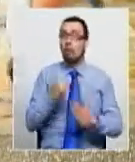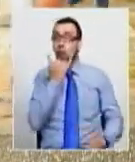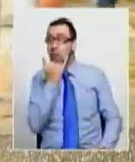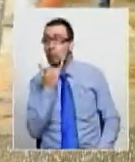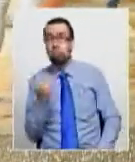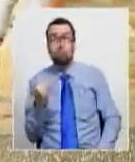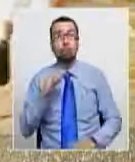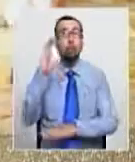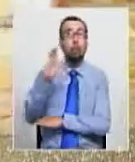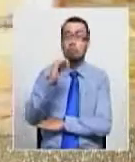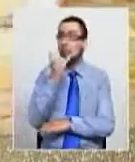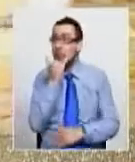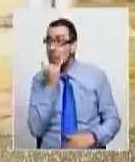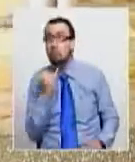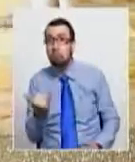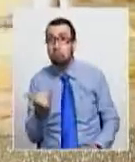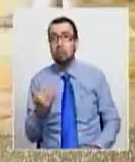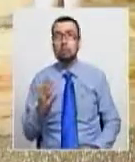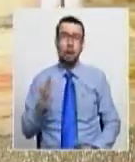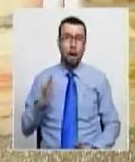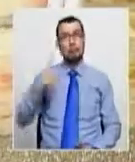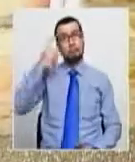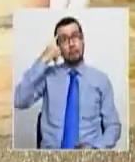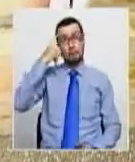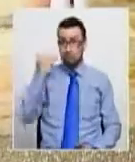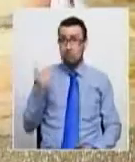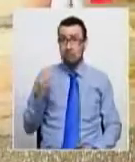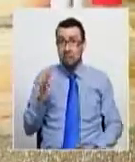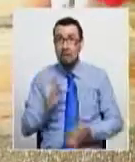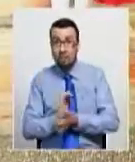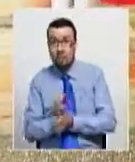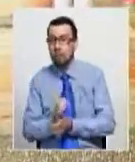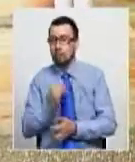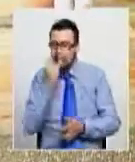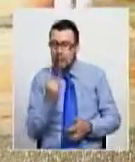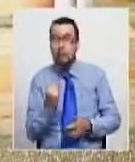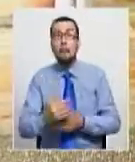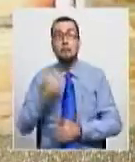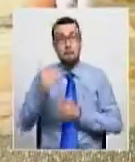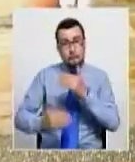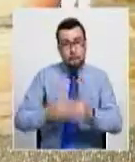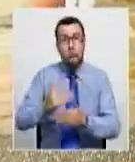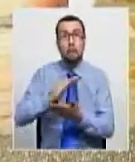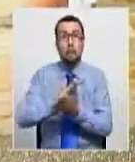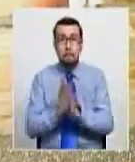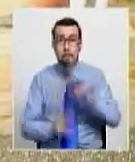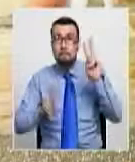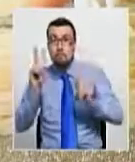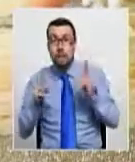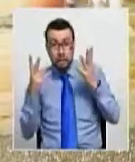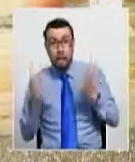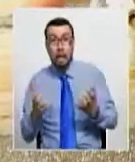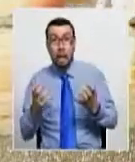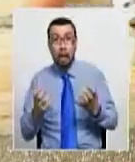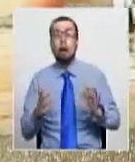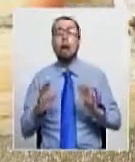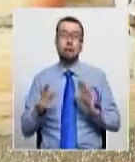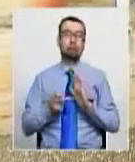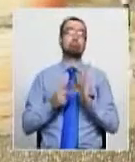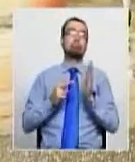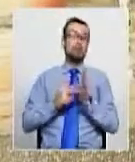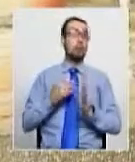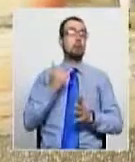colombia entonces me imagino de que sitel y café se interesa por el proceso de paz es porque quiere que nosotros los colombianos y los